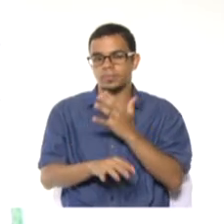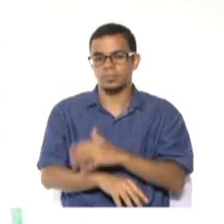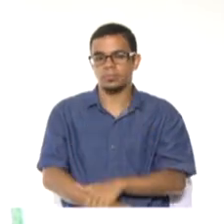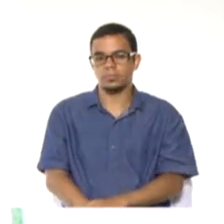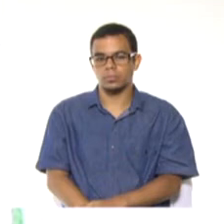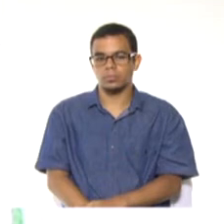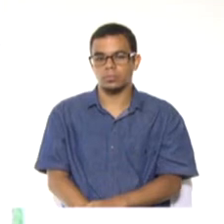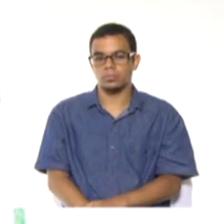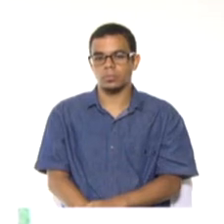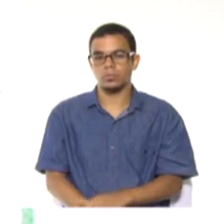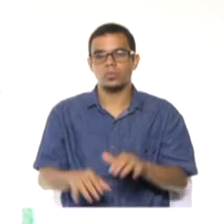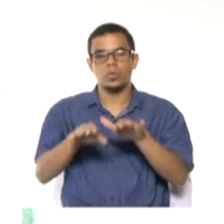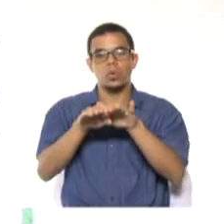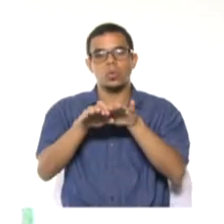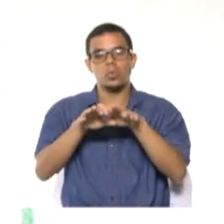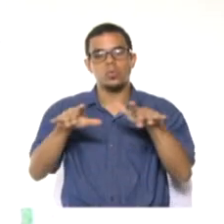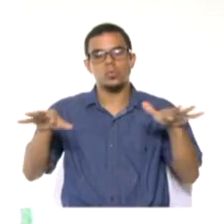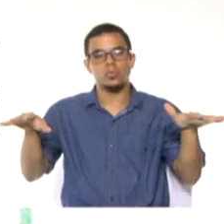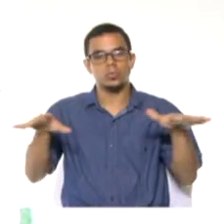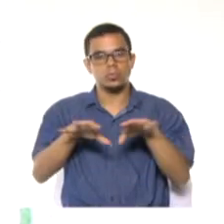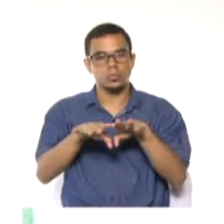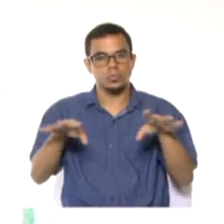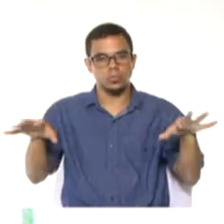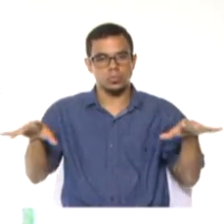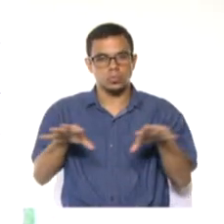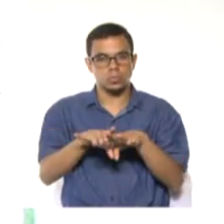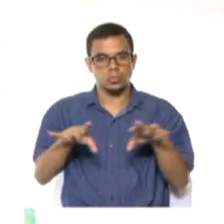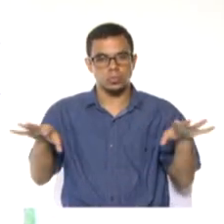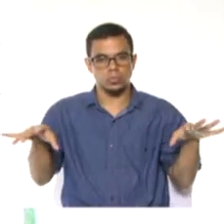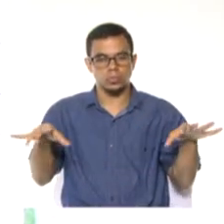tenemos un suelo de textura